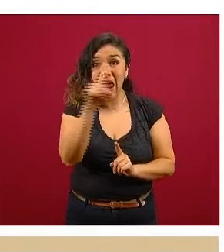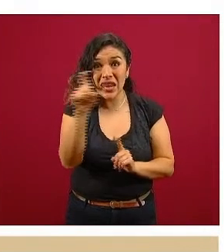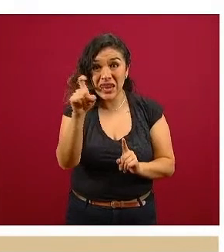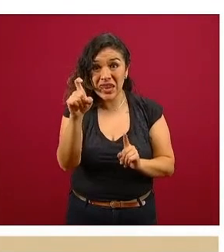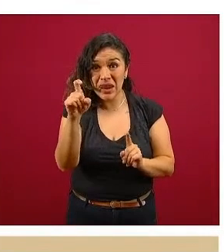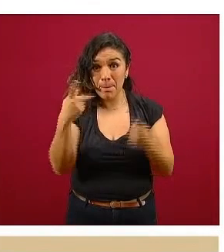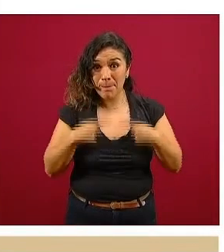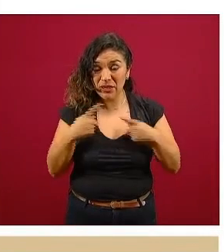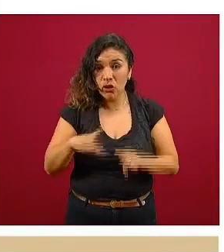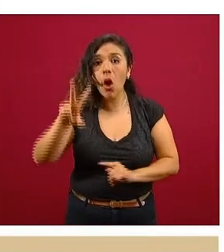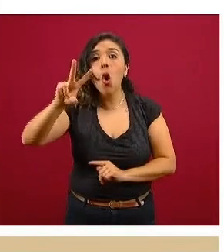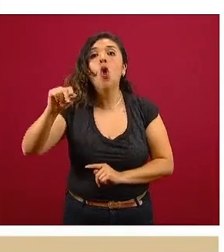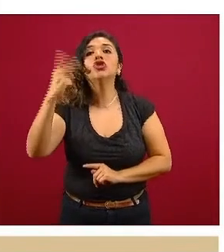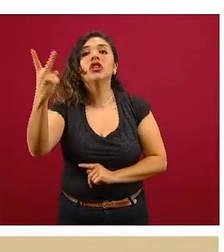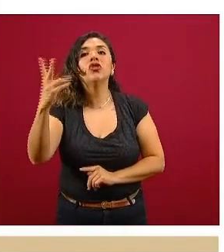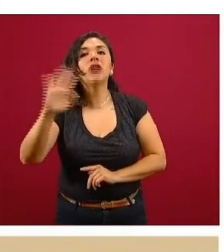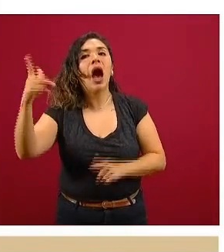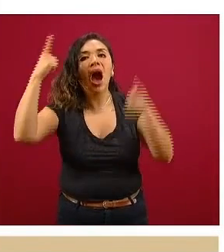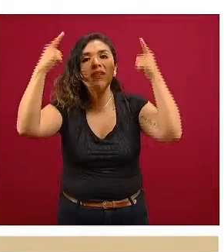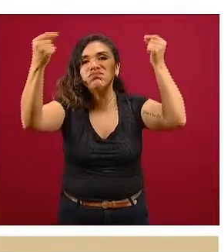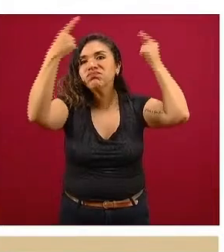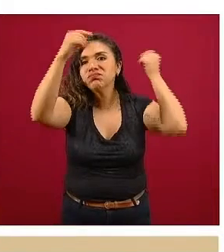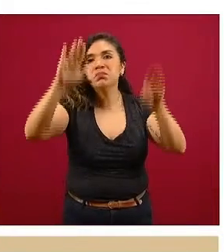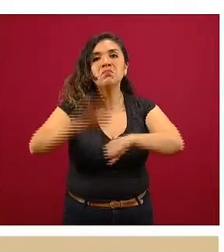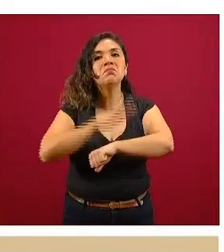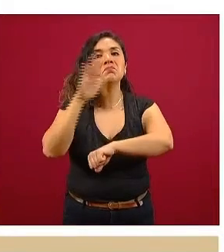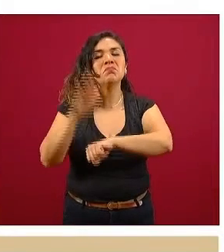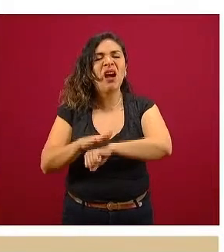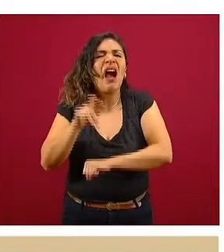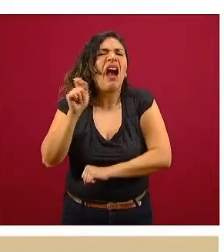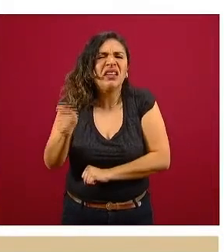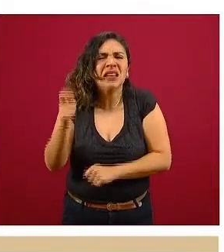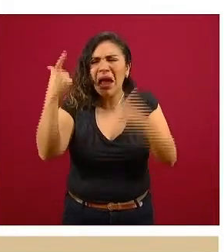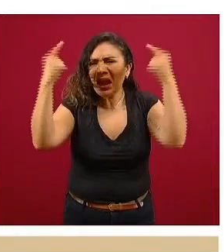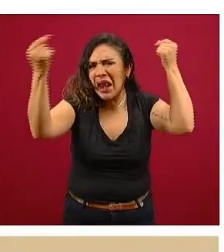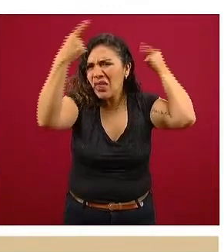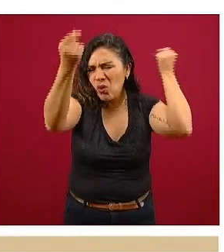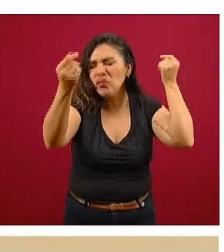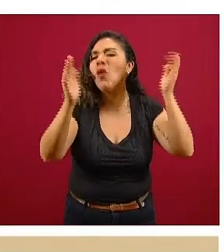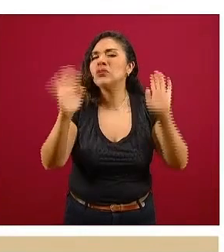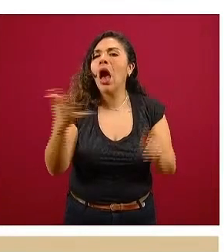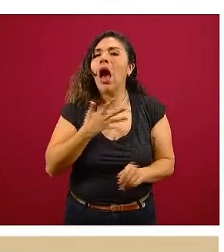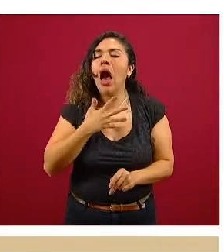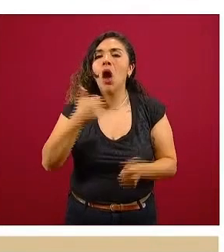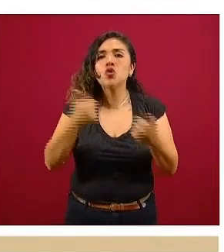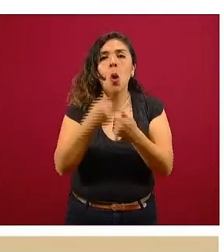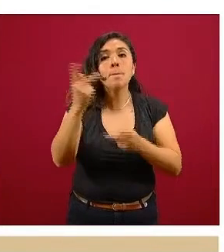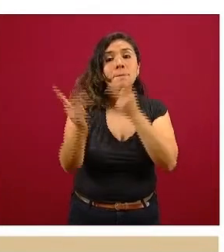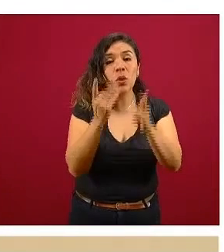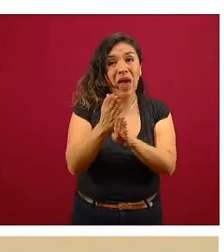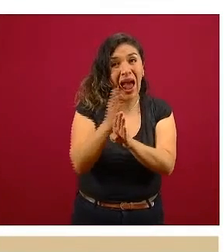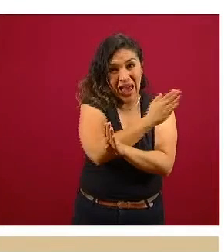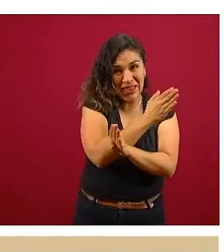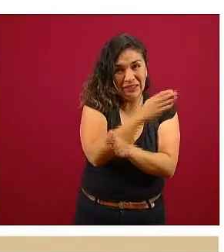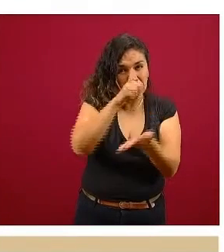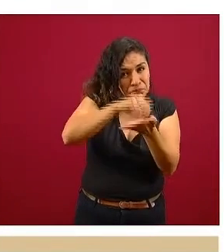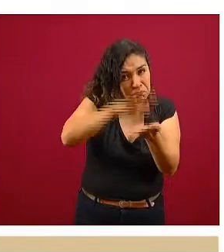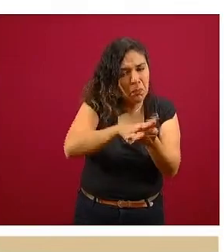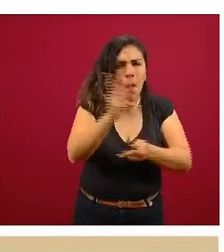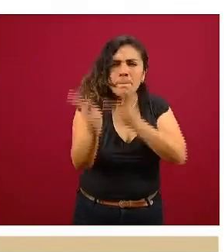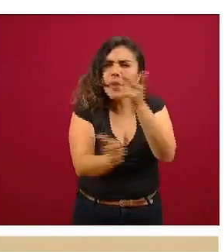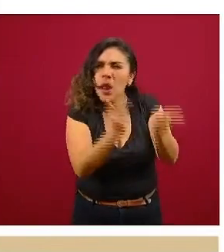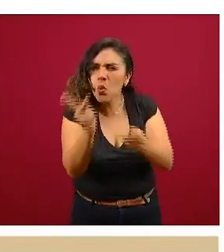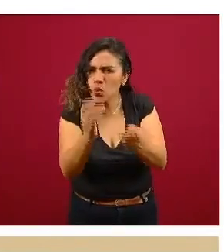82%. ¿Qué quiere decir que se han graduado? Quiere decir que llenaron un cuestionario previo de